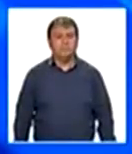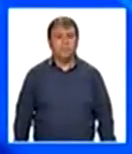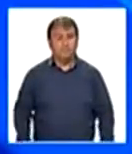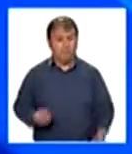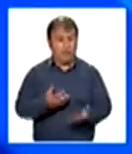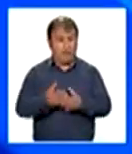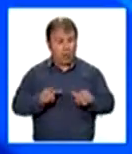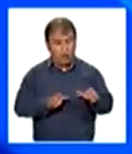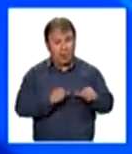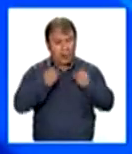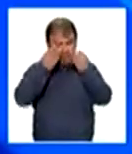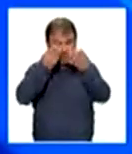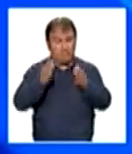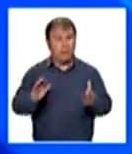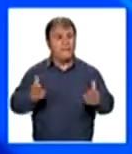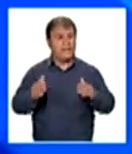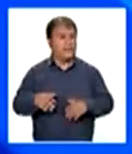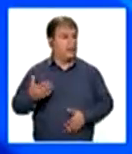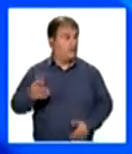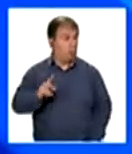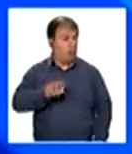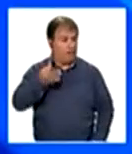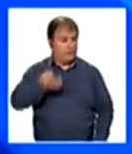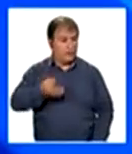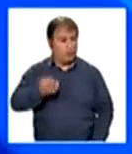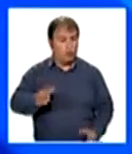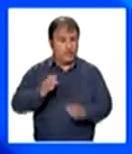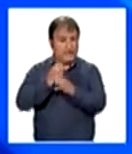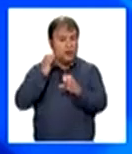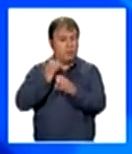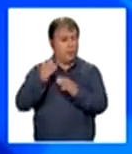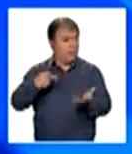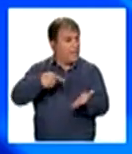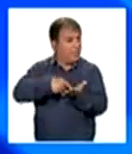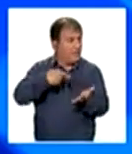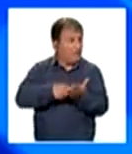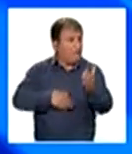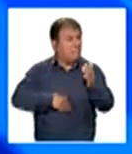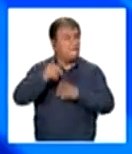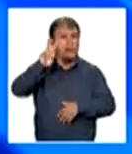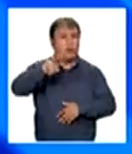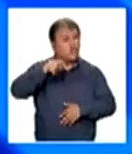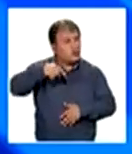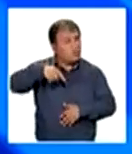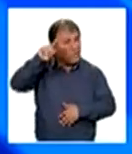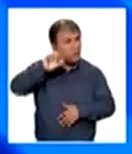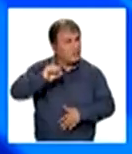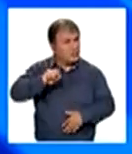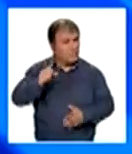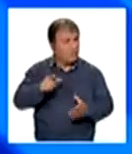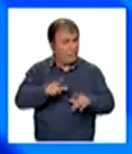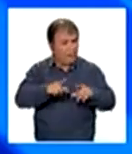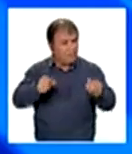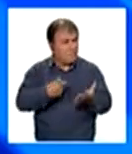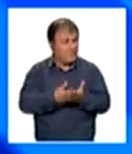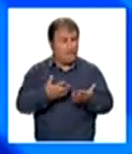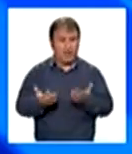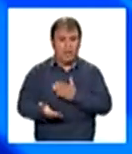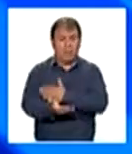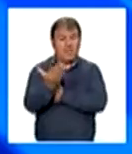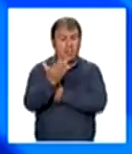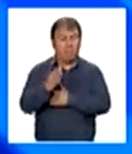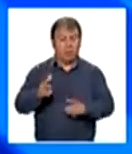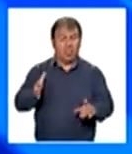Bien, seguimos con la información y aunque parezca increíble, una de estas custers tiene una deuda de más de 2 millones de soles por papeletas. Esta madrugada este vehículo